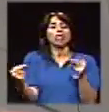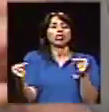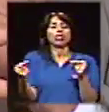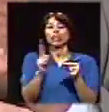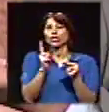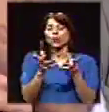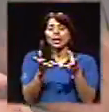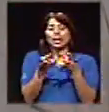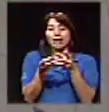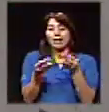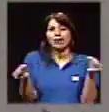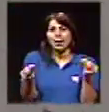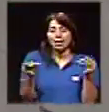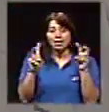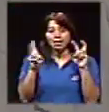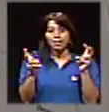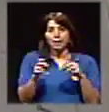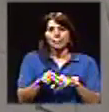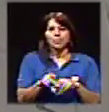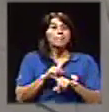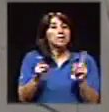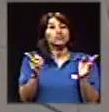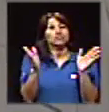a pesar de que la mayoría legislativa lo quería.